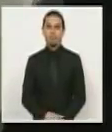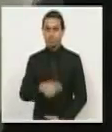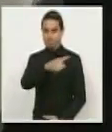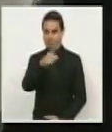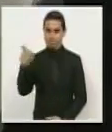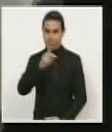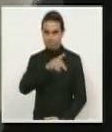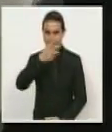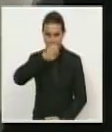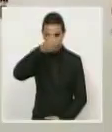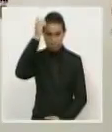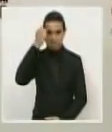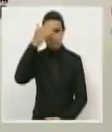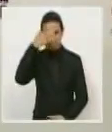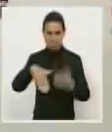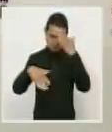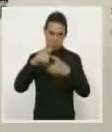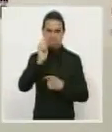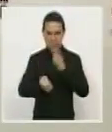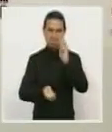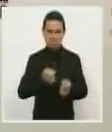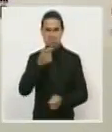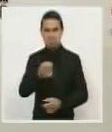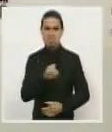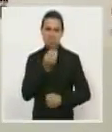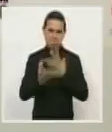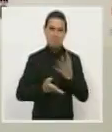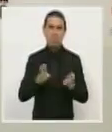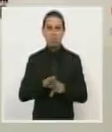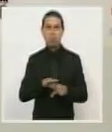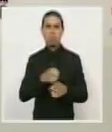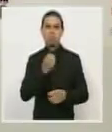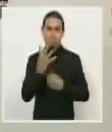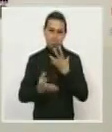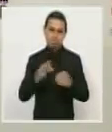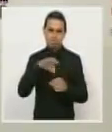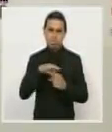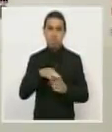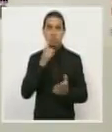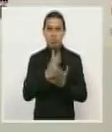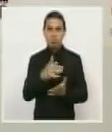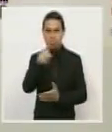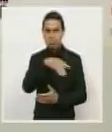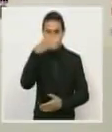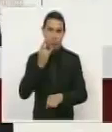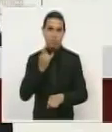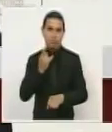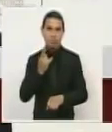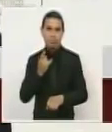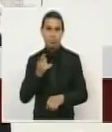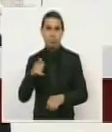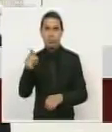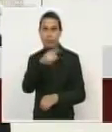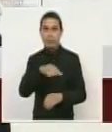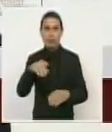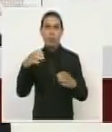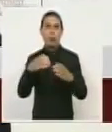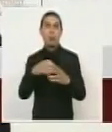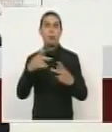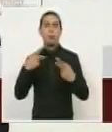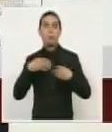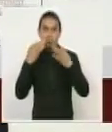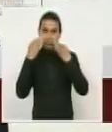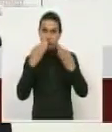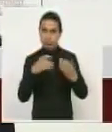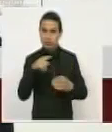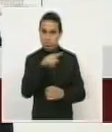se desarrollaron los temas pueblos y comunidades indígenas educación y salud la primera participación correspondió a joaquín ruiz salas